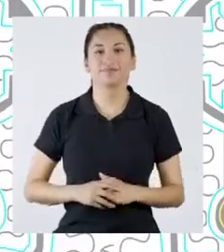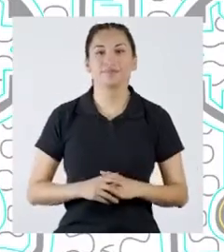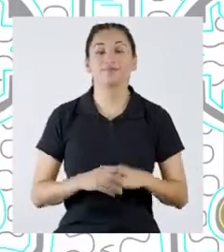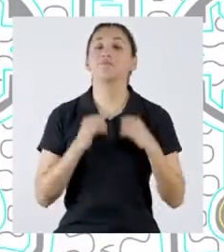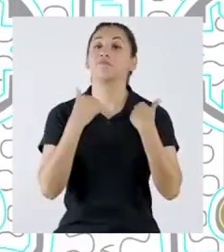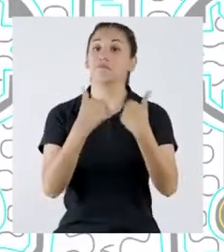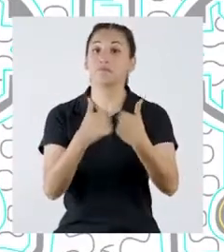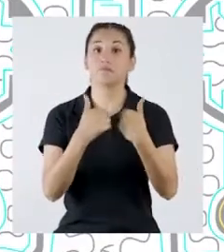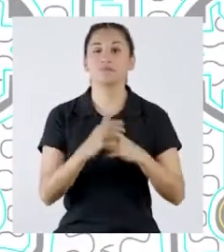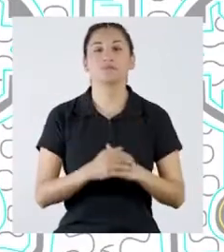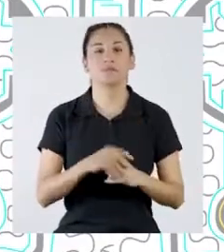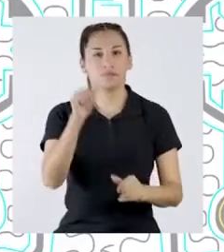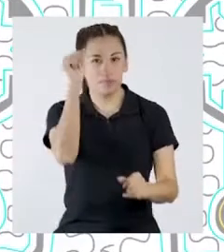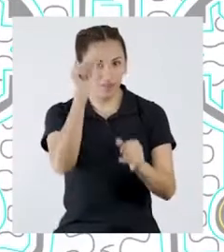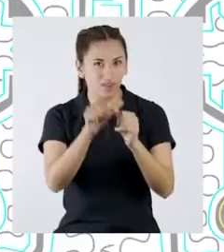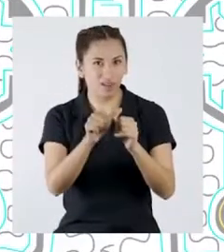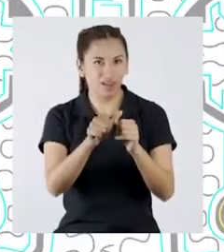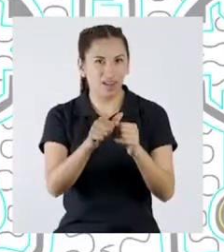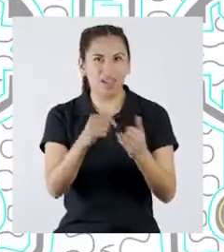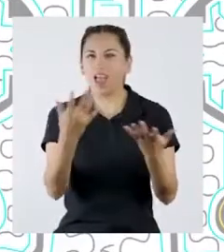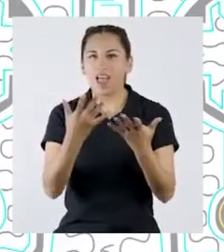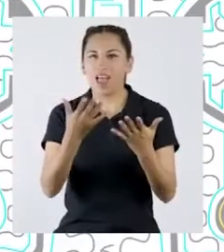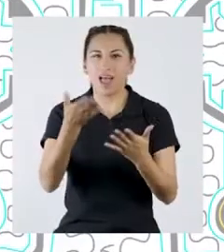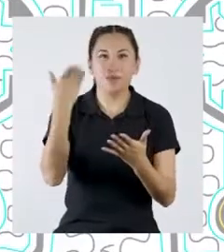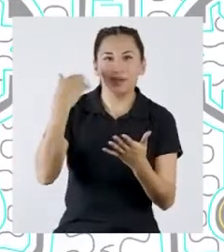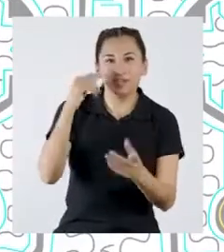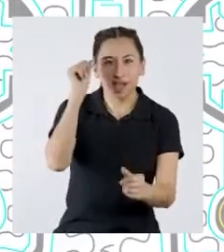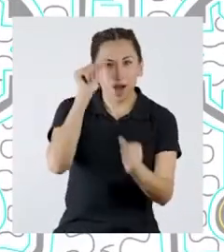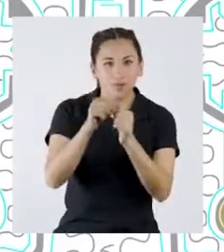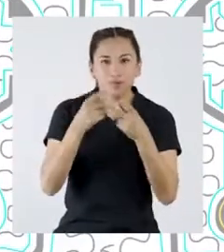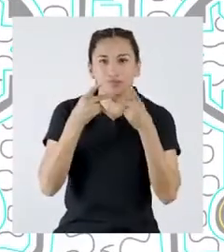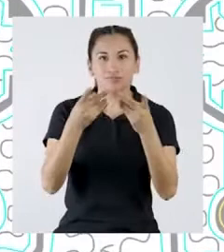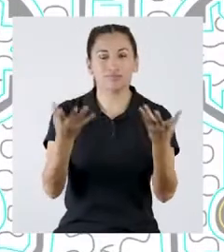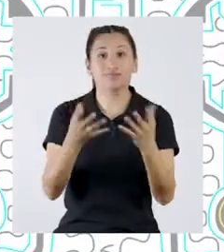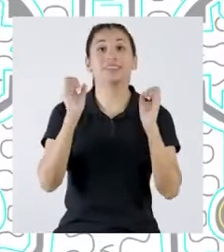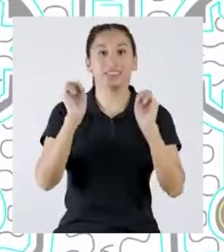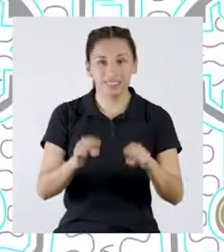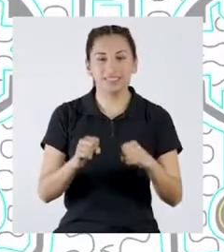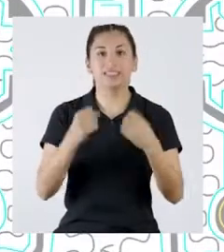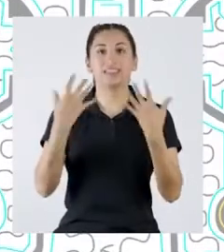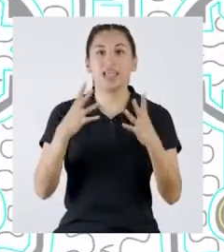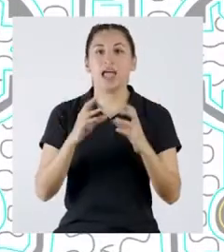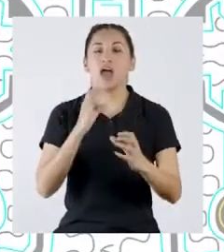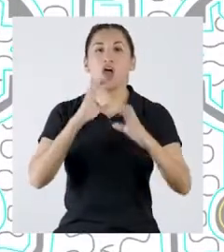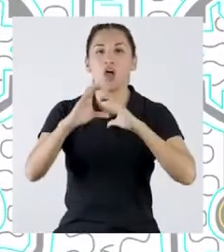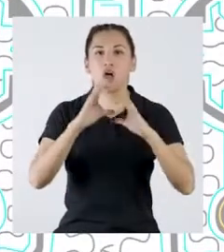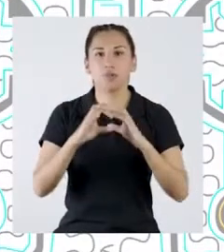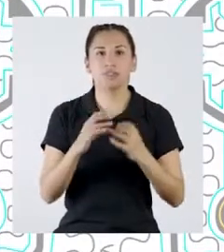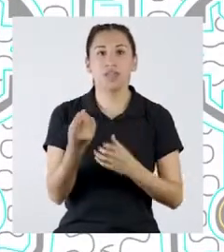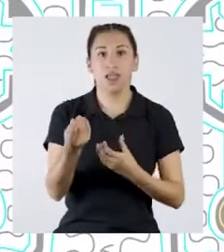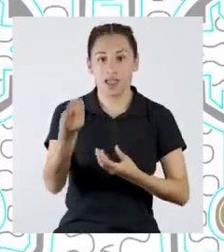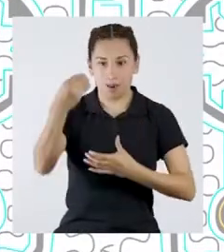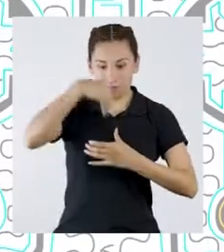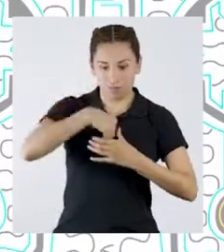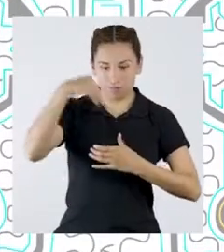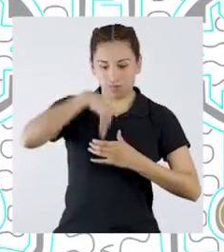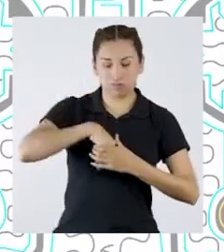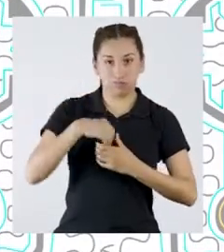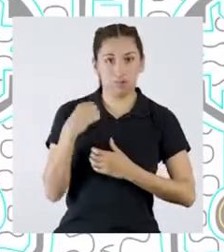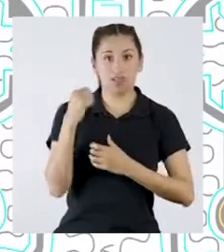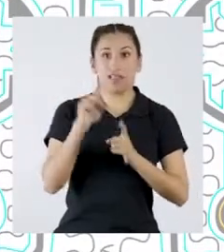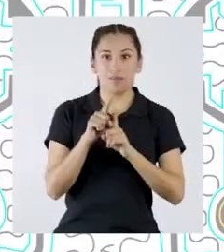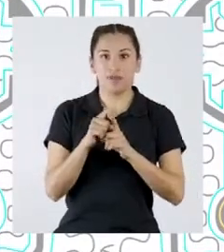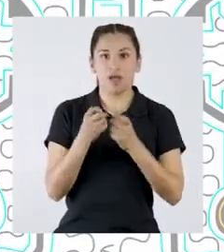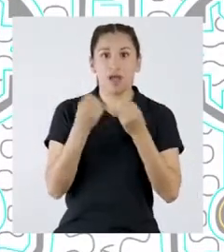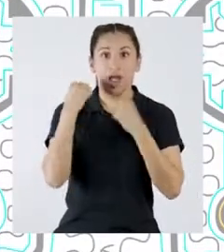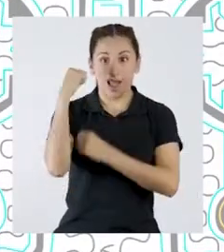¡Listos! Muy bien. ¿Recuerdan que vimos en el último programa? Sí, hablamos sobre la inversión, las ganancias y las pérdidas